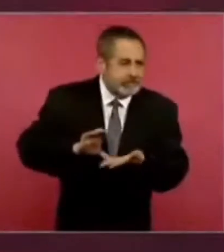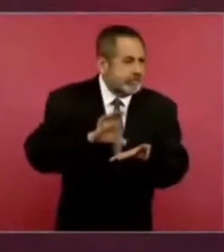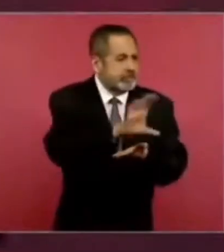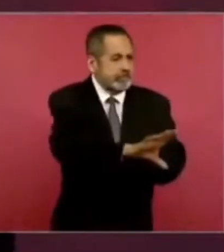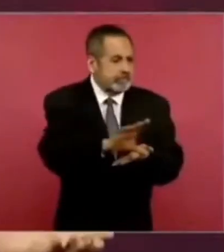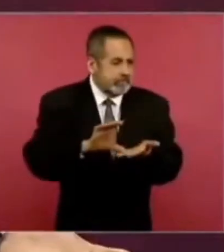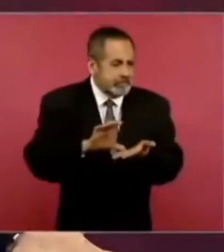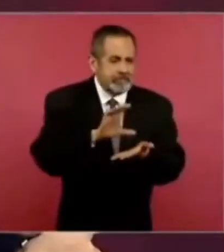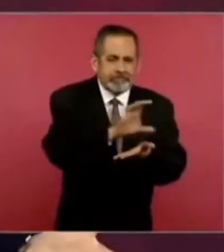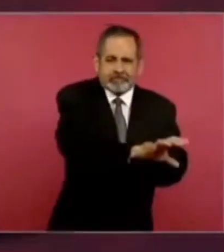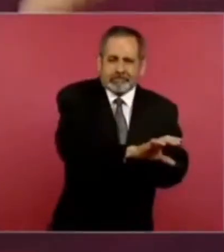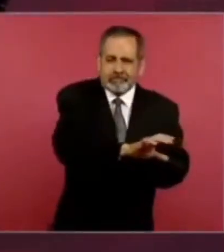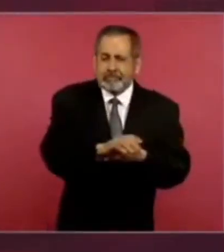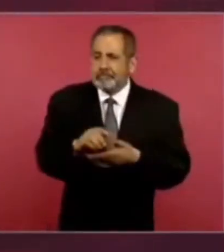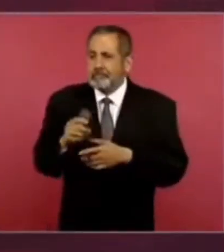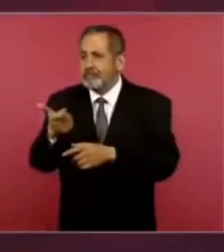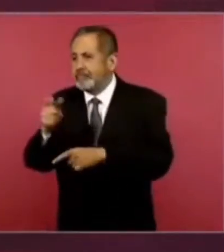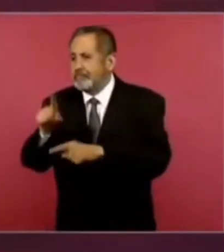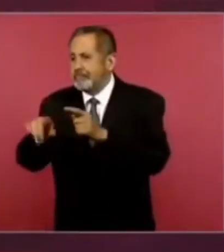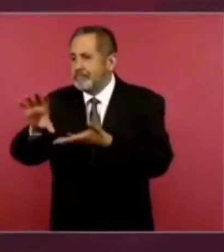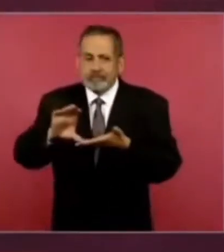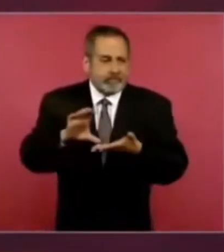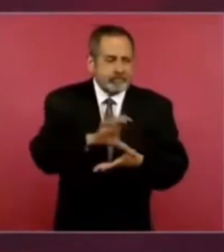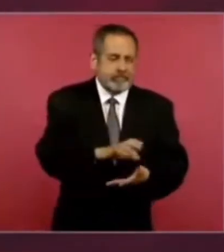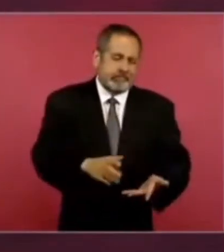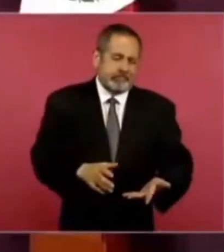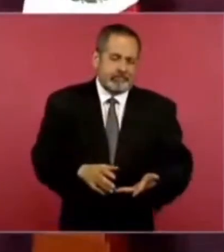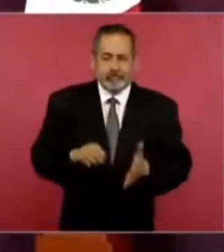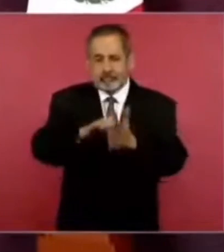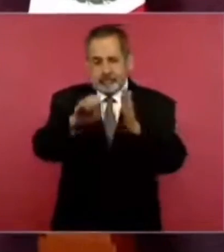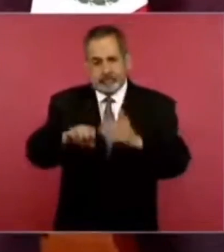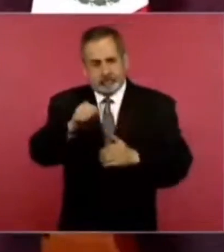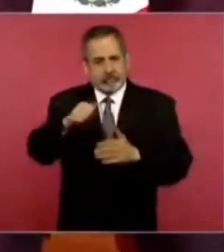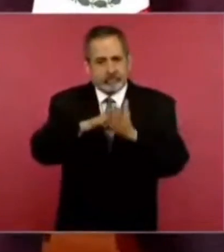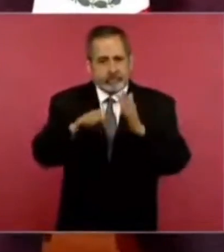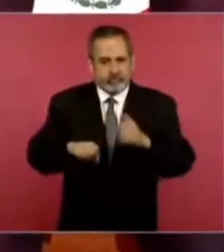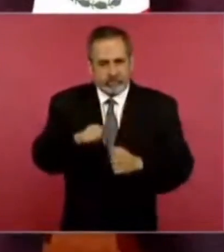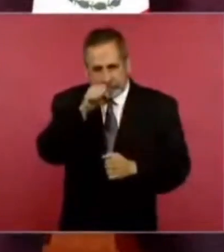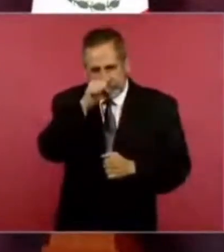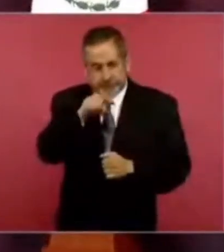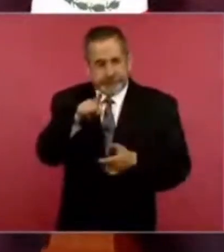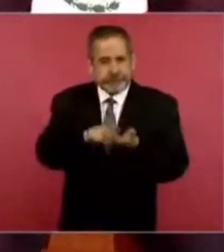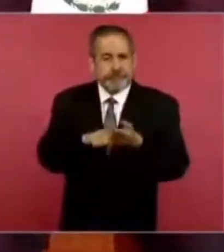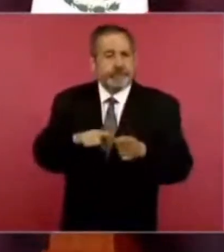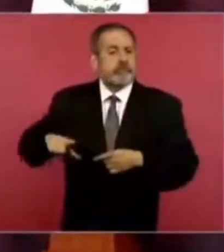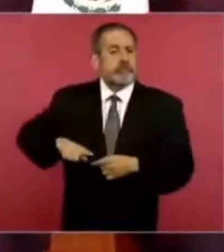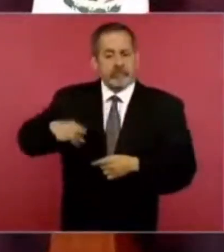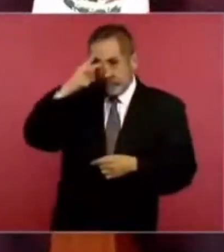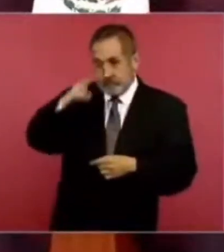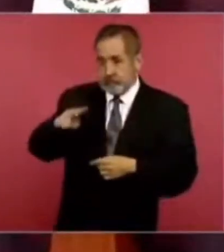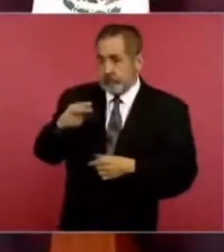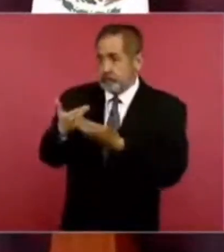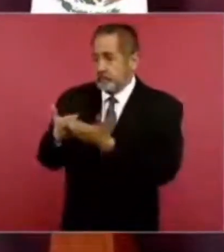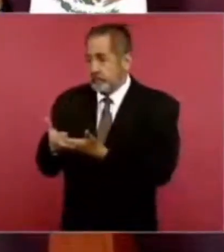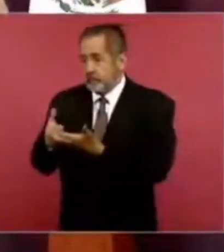estatistas y luego privatizadores, y lo que son realmente